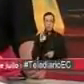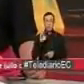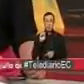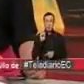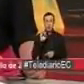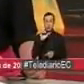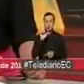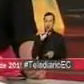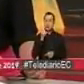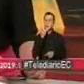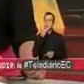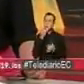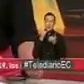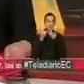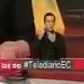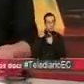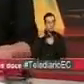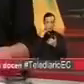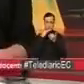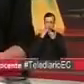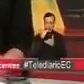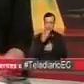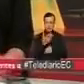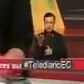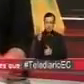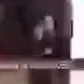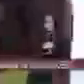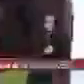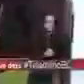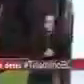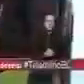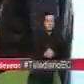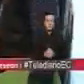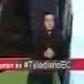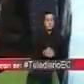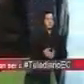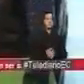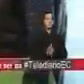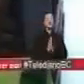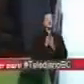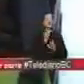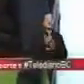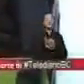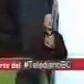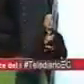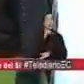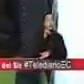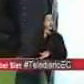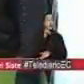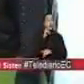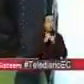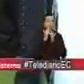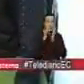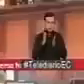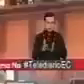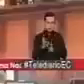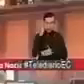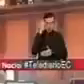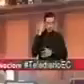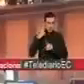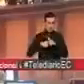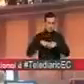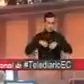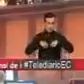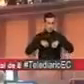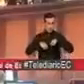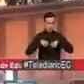por incumplimiento de funciones. Veamos más detalles. La solicitud fue planteada por Mae Montaño el pasado mes de mayo, y este